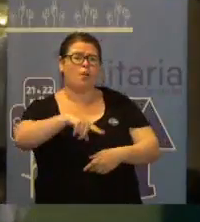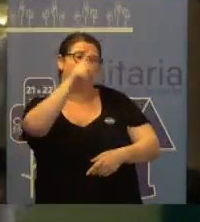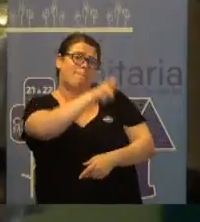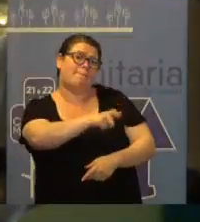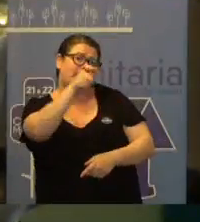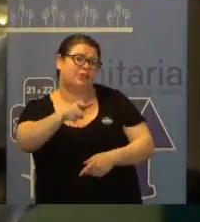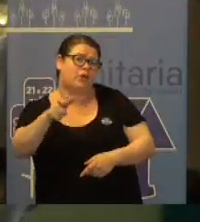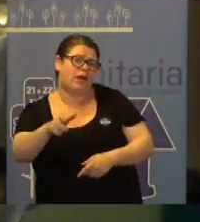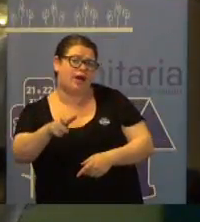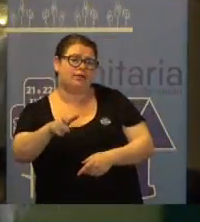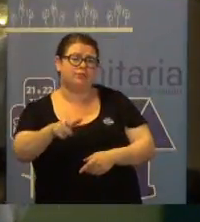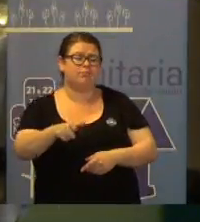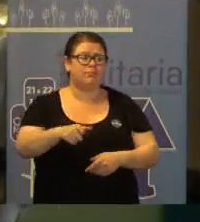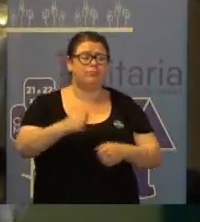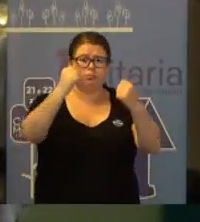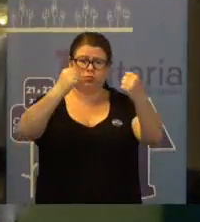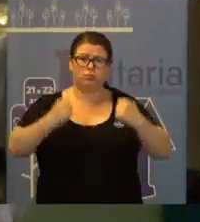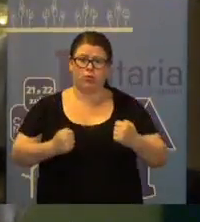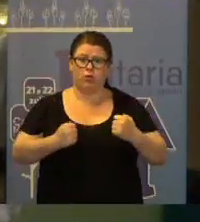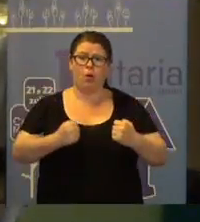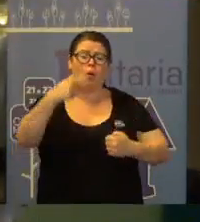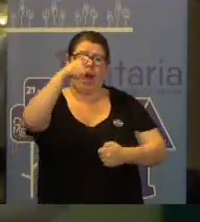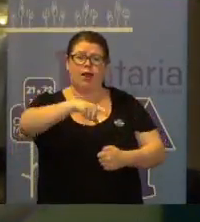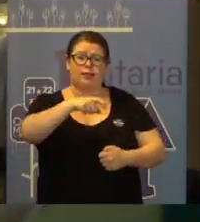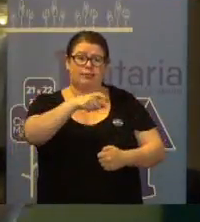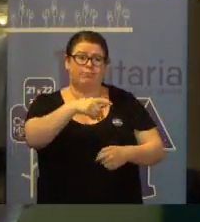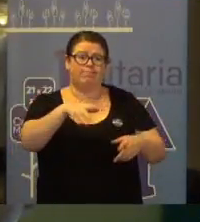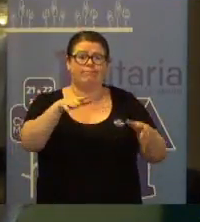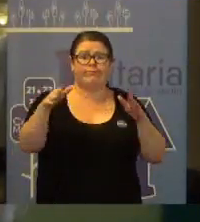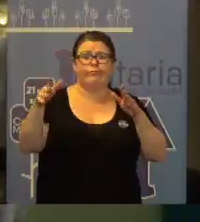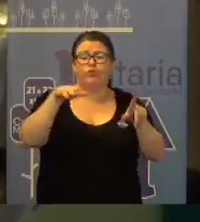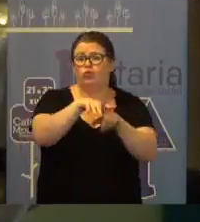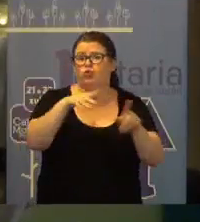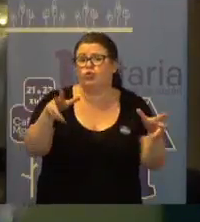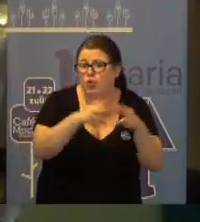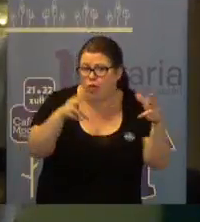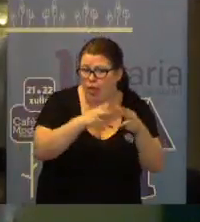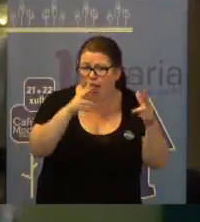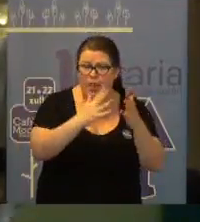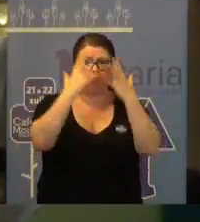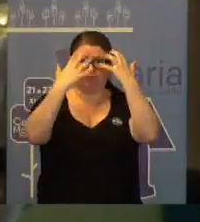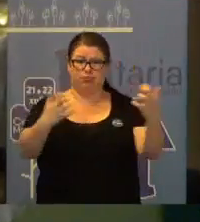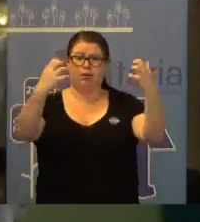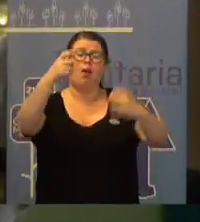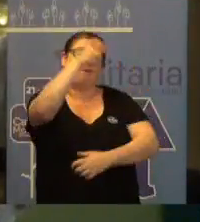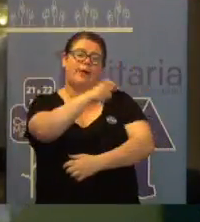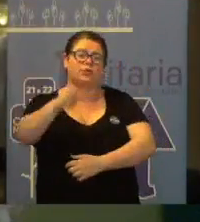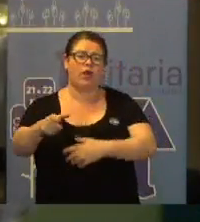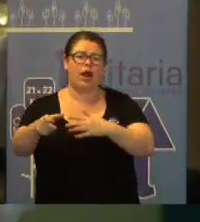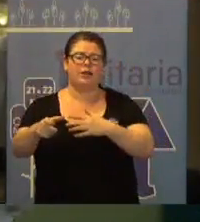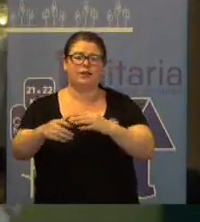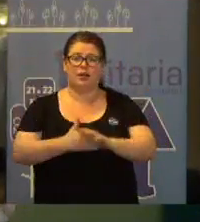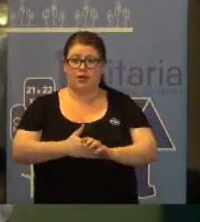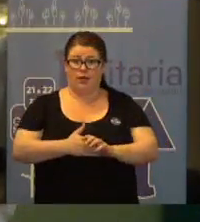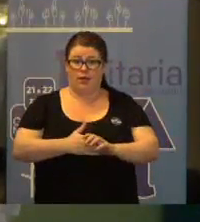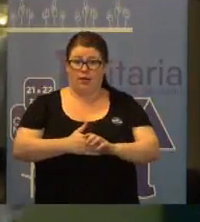democracia de audiencia, no que en perpetuo proceso electoral, no que hai unha perpetua competición